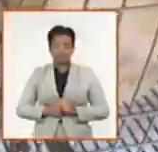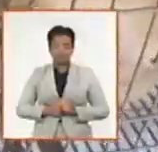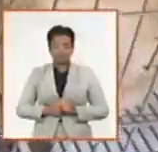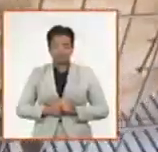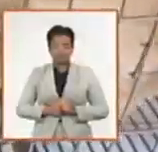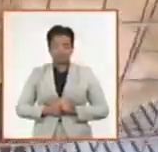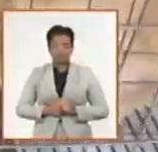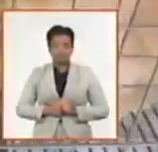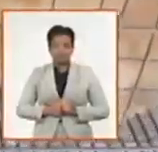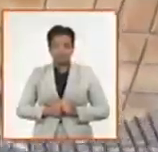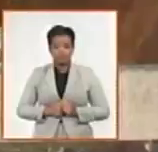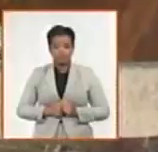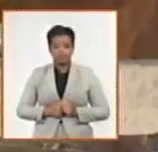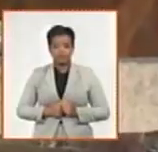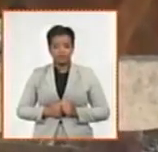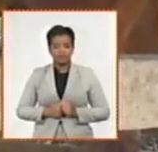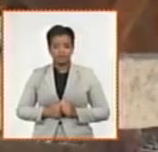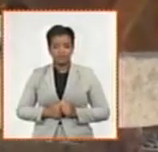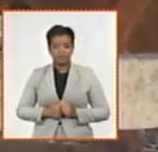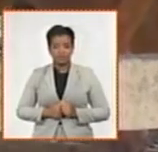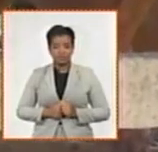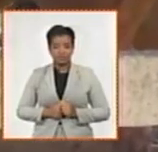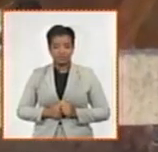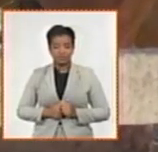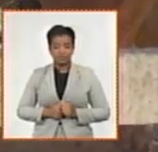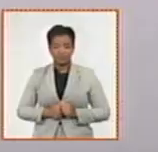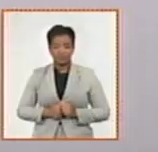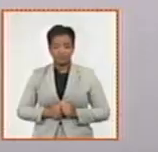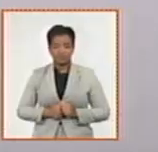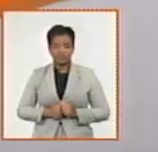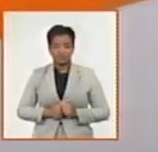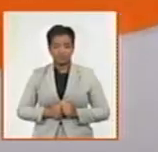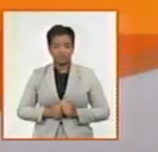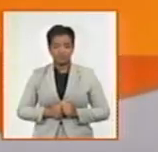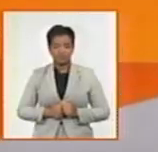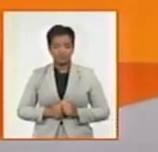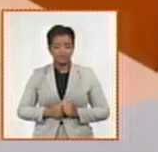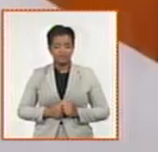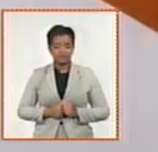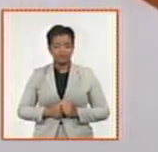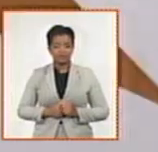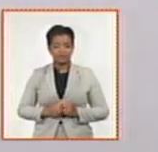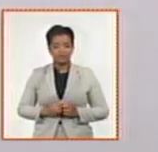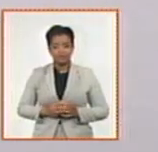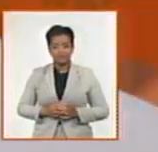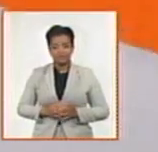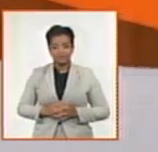Joanny Suárez y Dailin Herrera Vallar, Sistema Informativo de la Televisión Cubana.